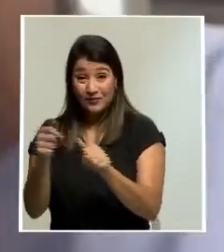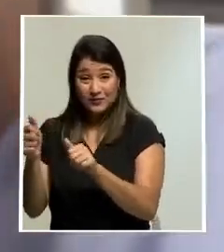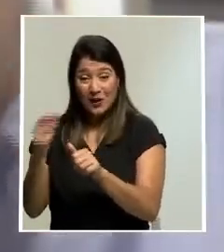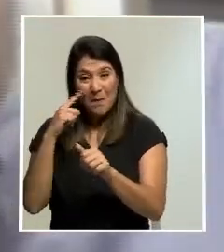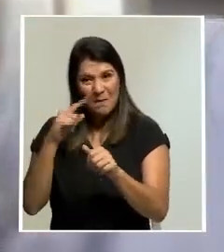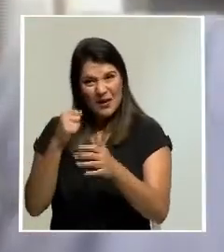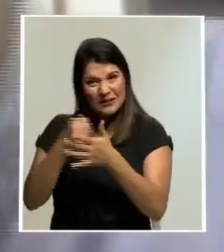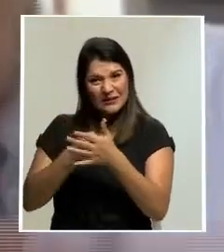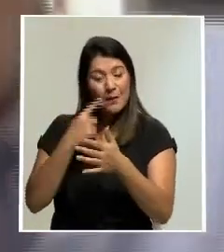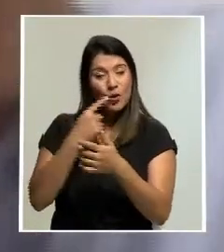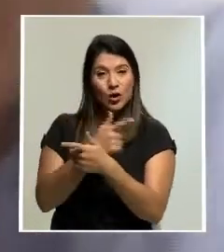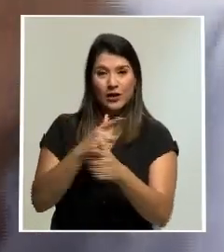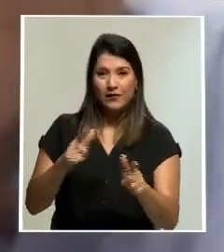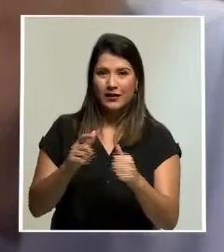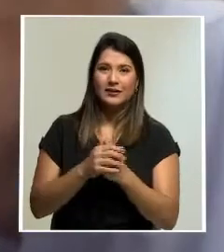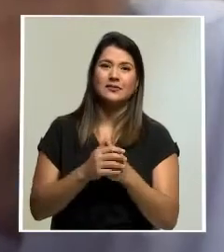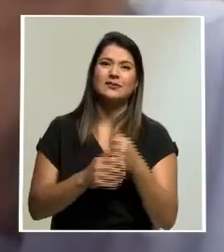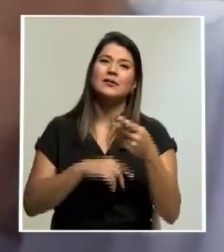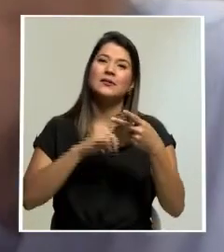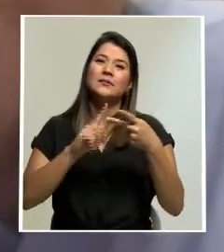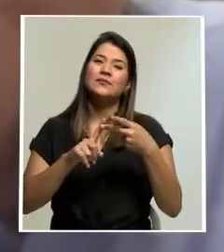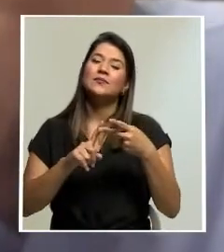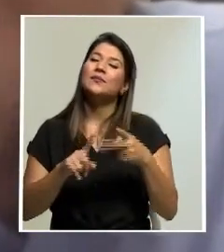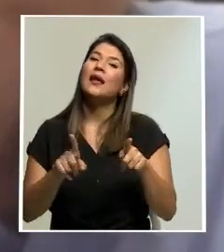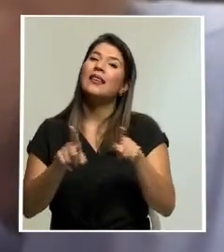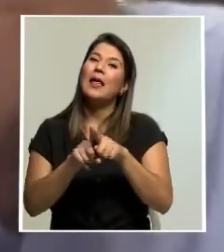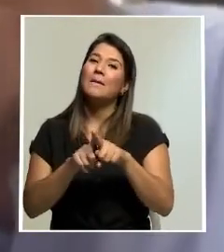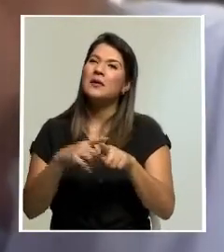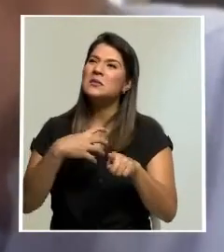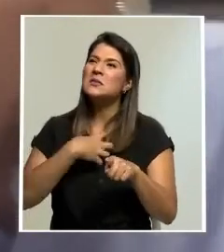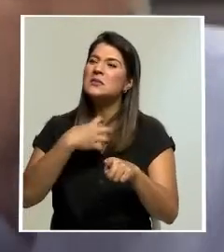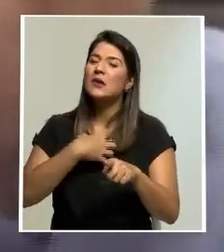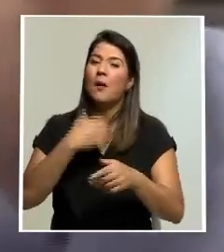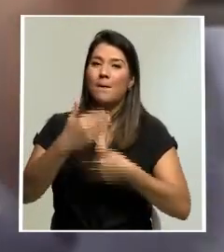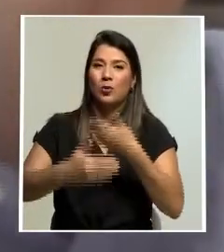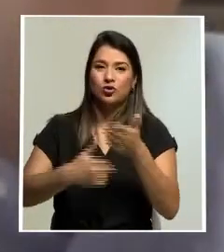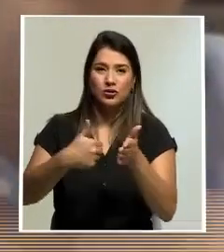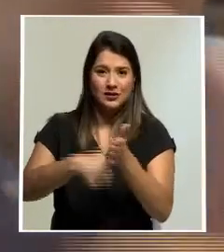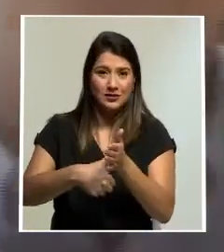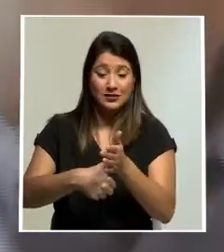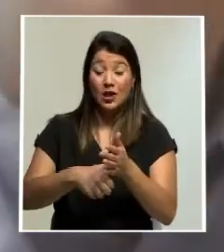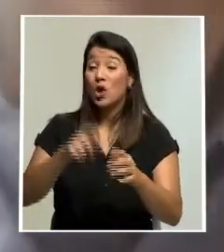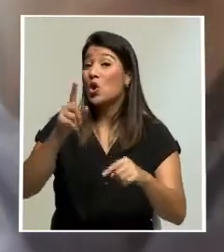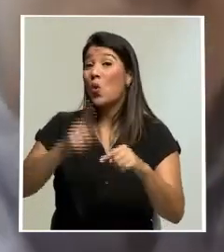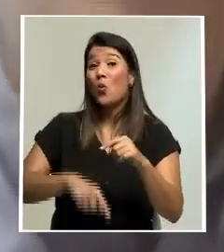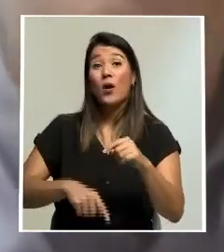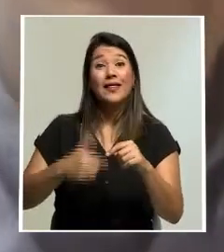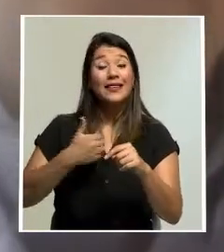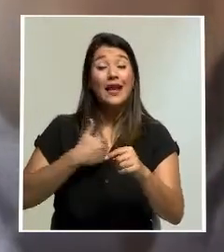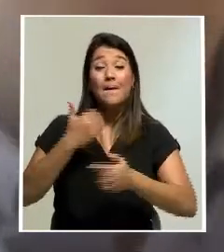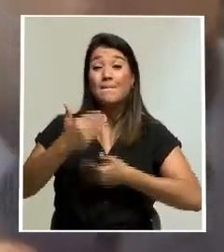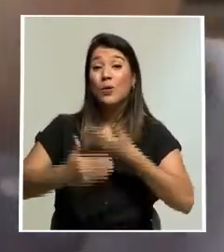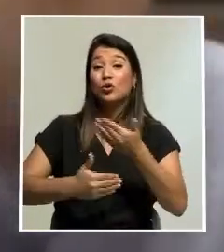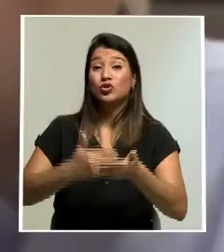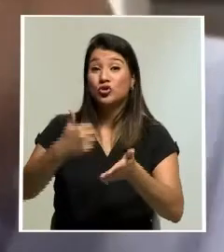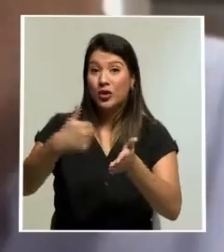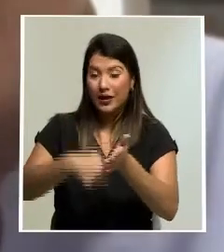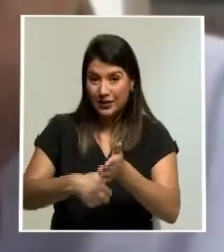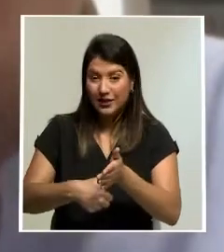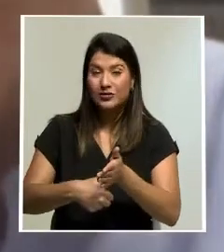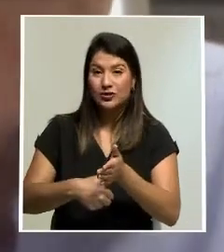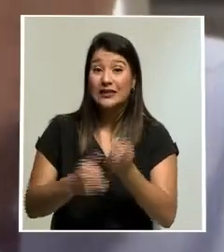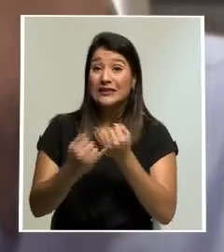por el otro lado, el reclamo de elecciones. No se puede ir a una elección separando la recuperación de